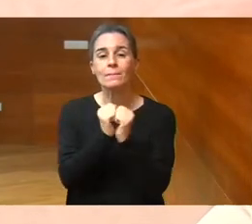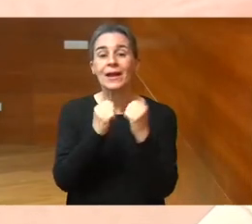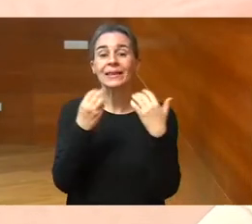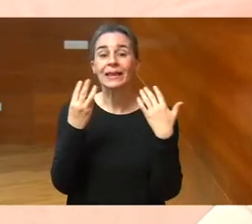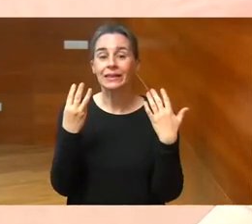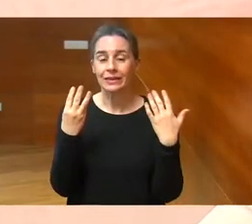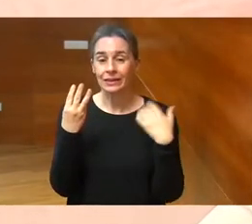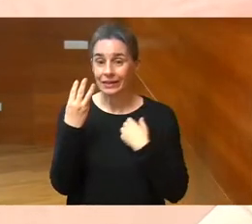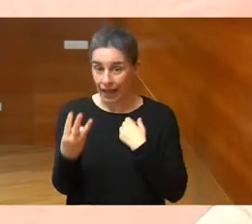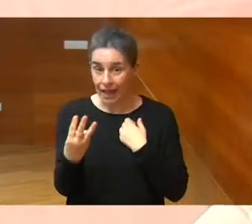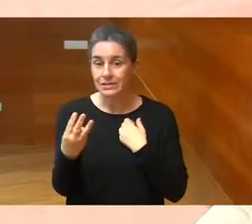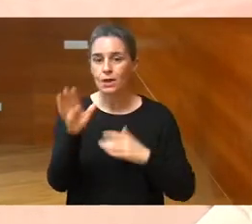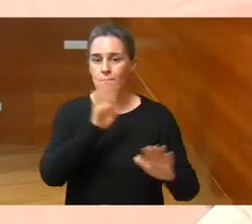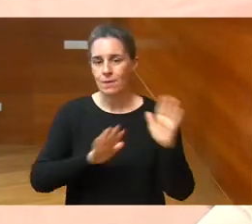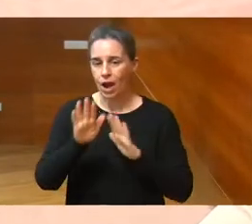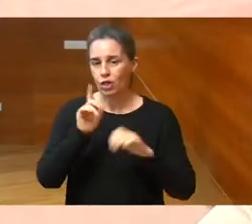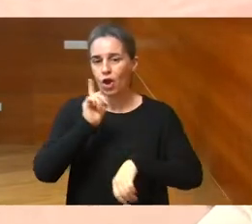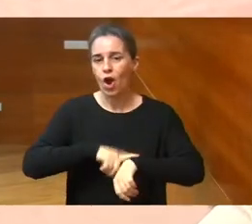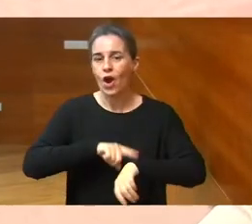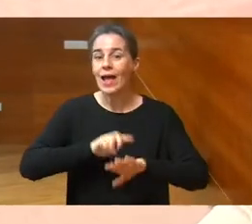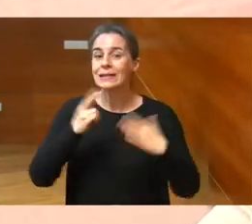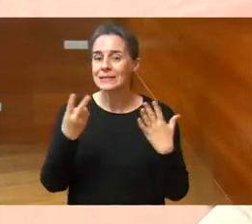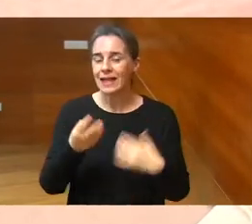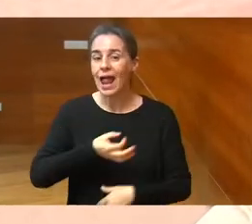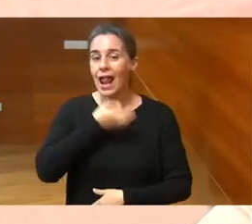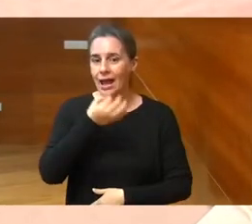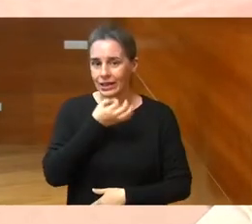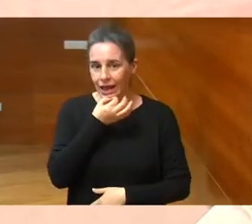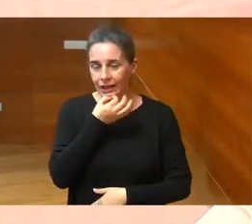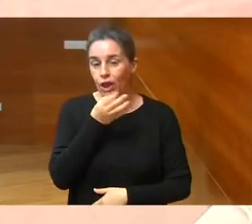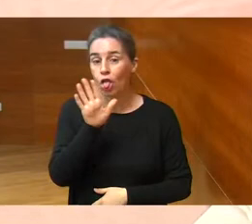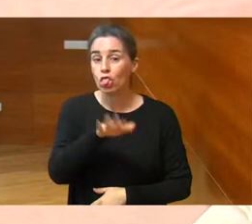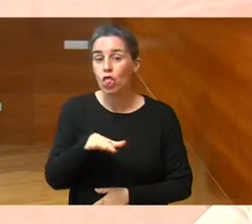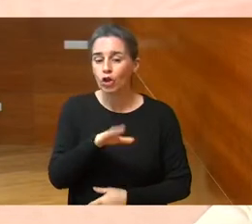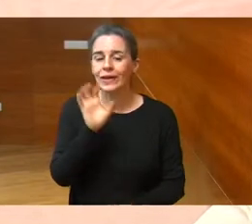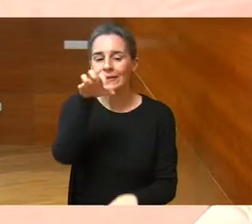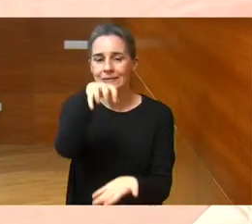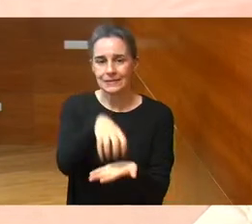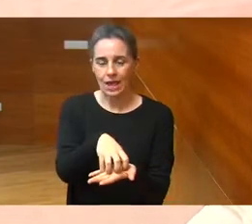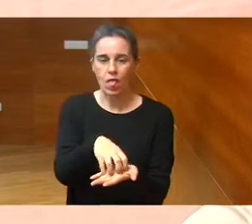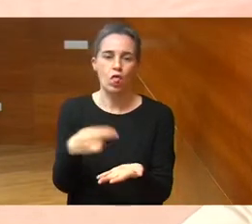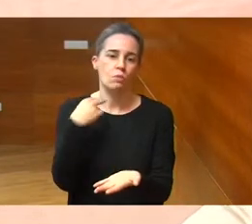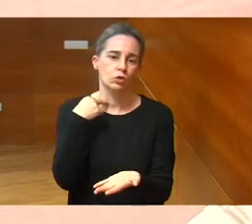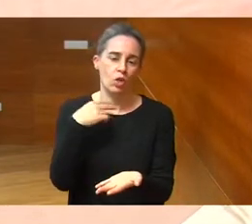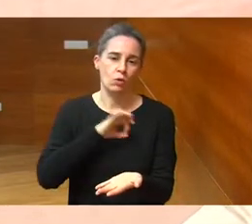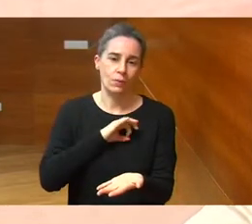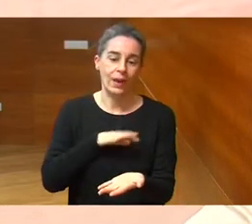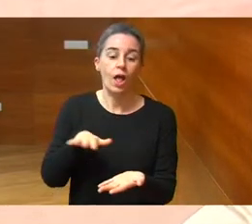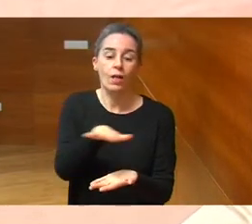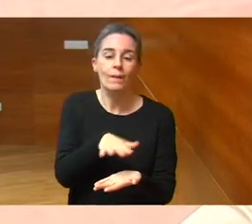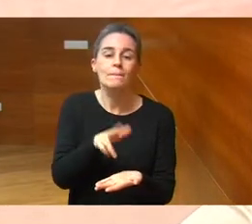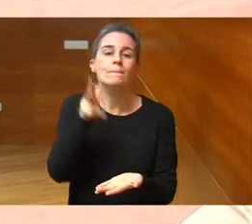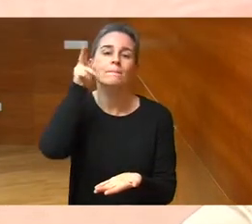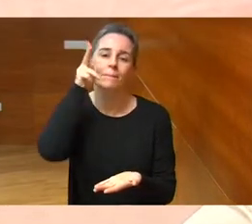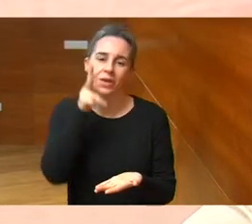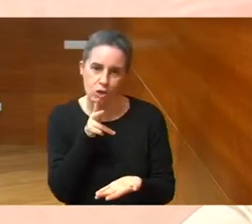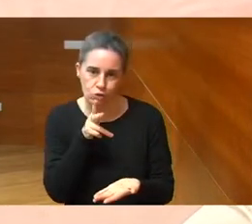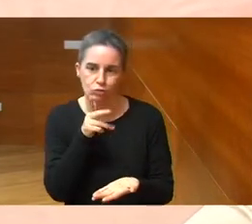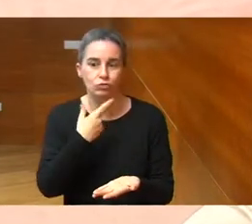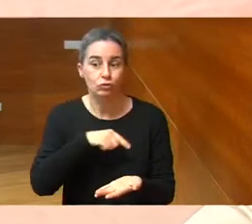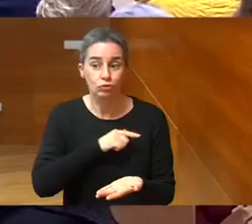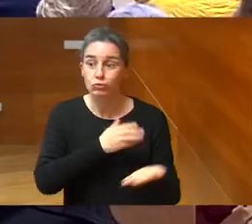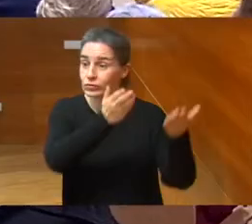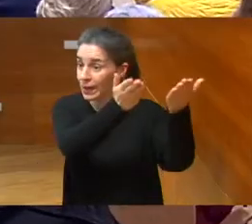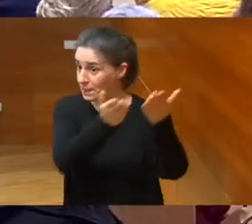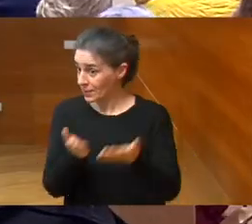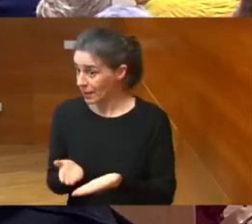se trata tarde una sede de Vigo de diputación de pontevedra esperamos vos a que os